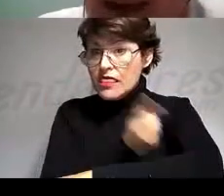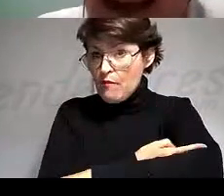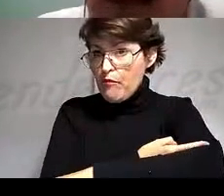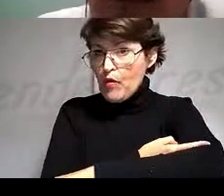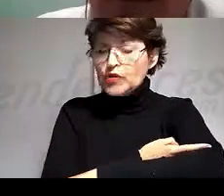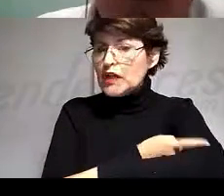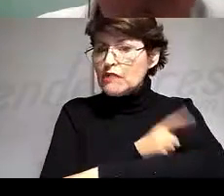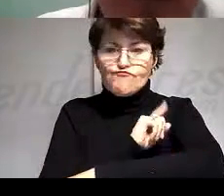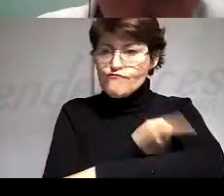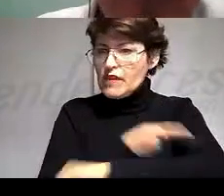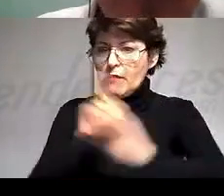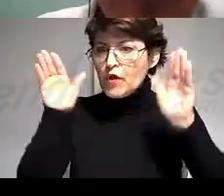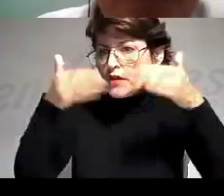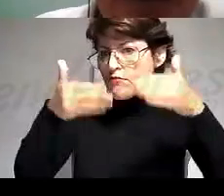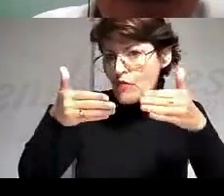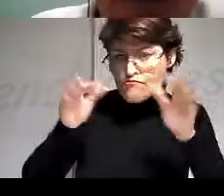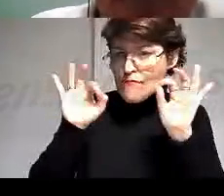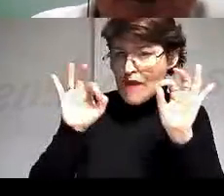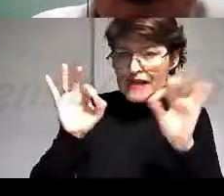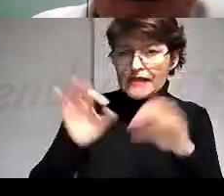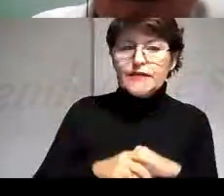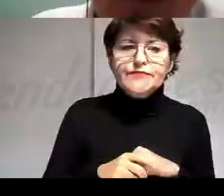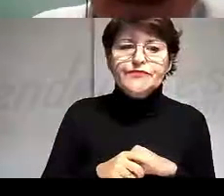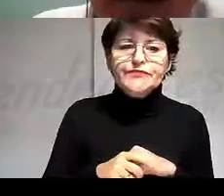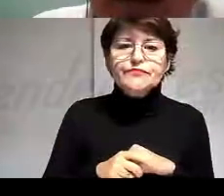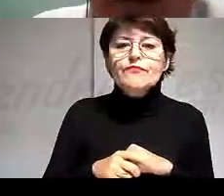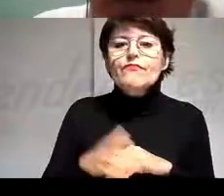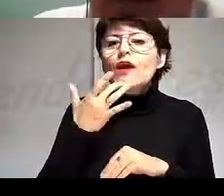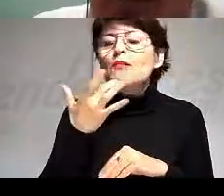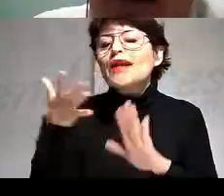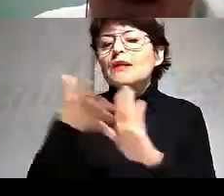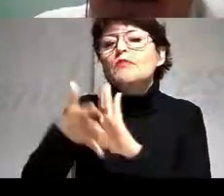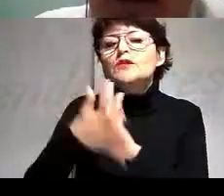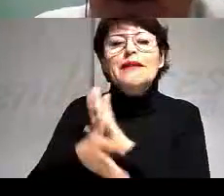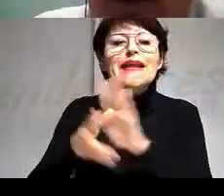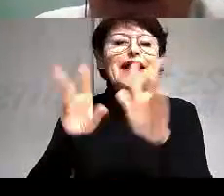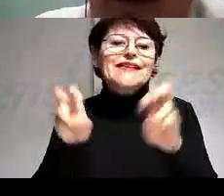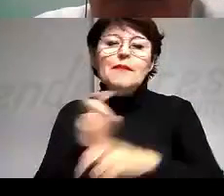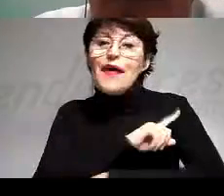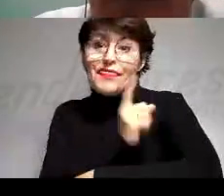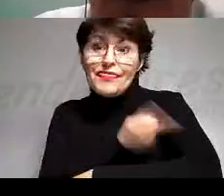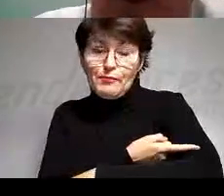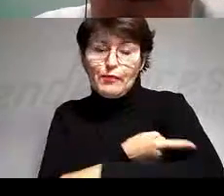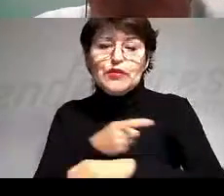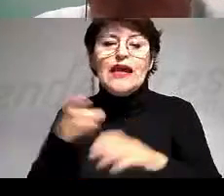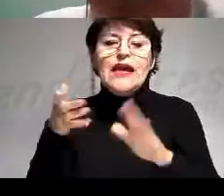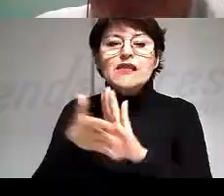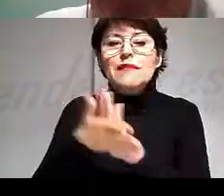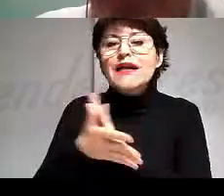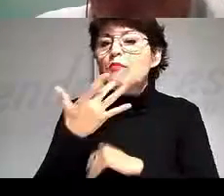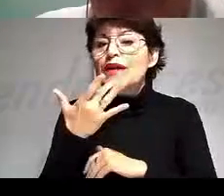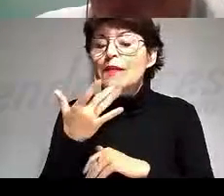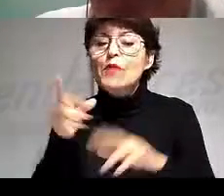como tal, entendido como tal. Bueno, cuando hablamos de ejercicio físico, la dieta del